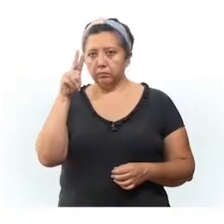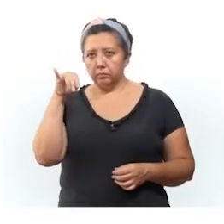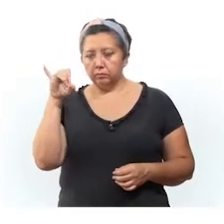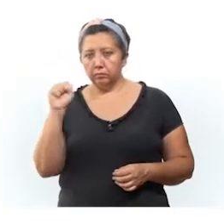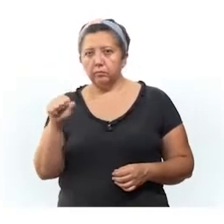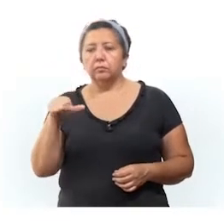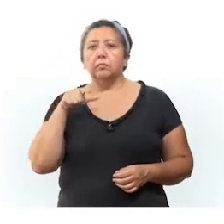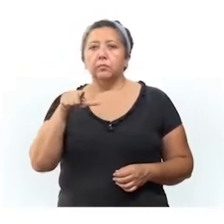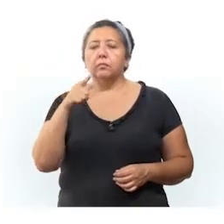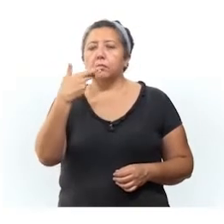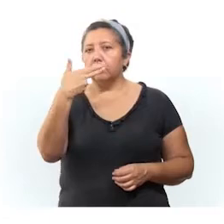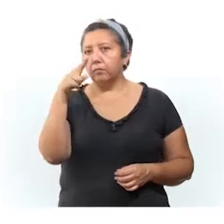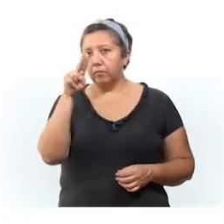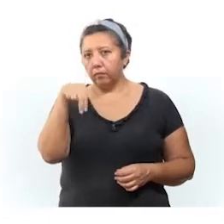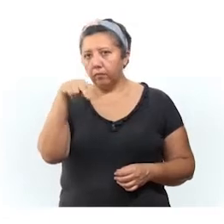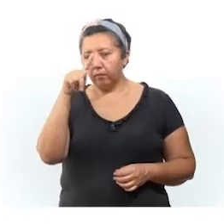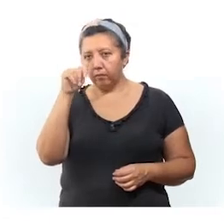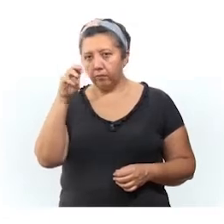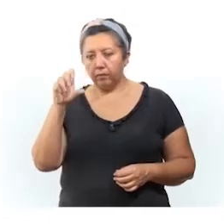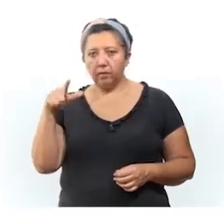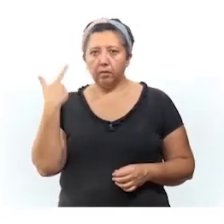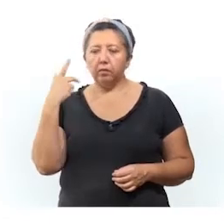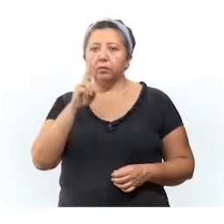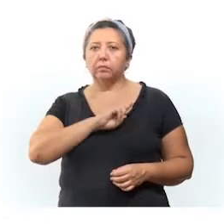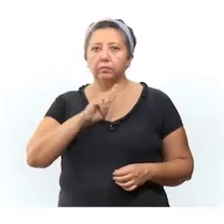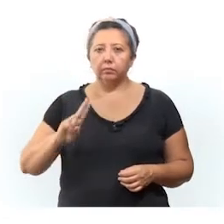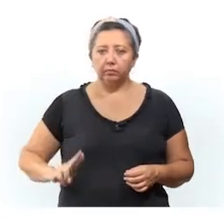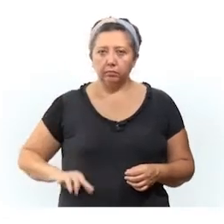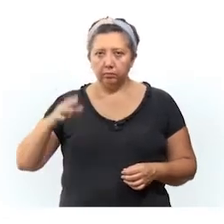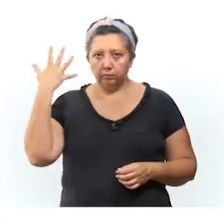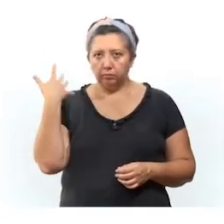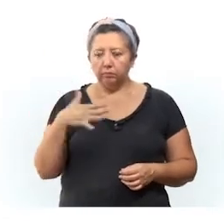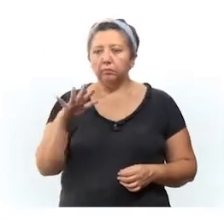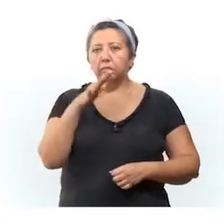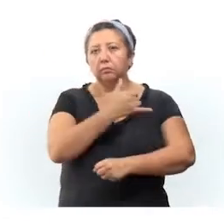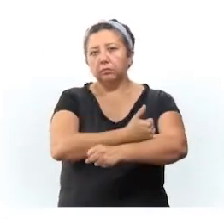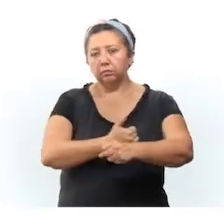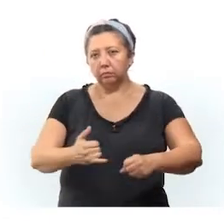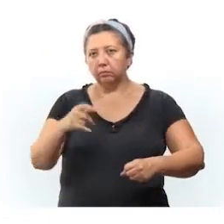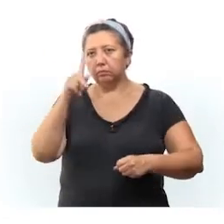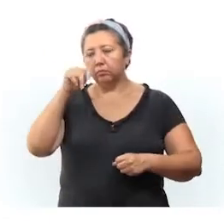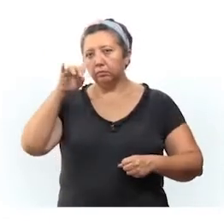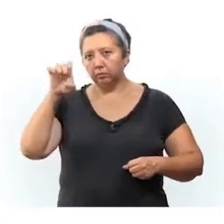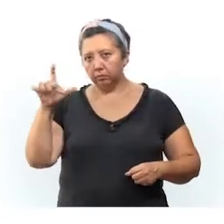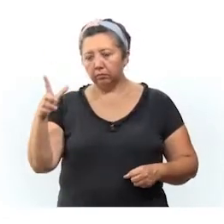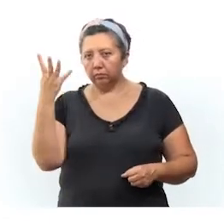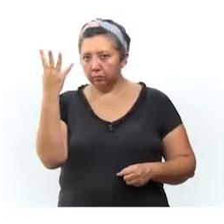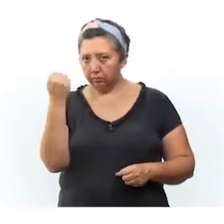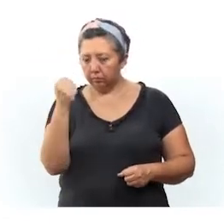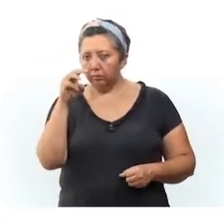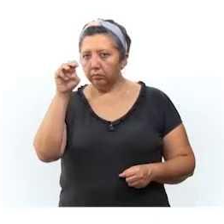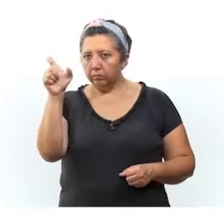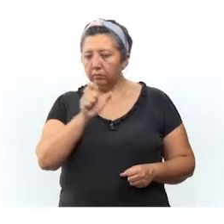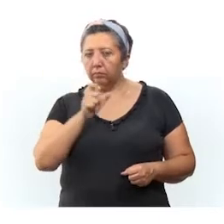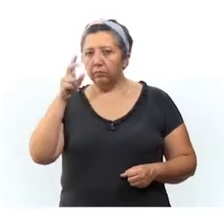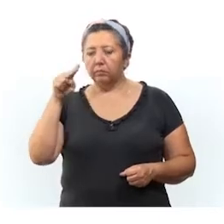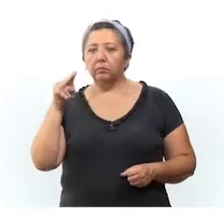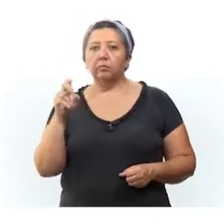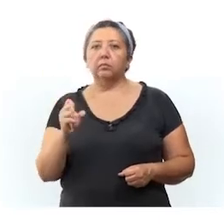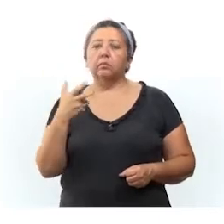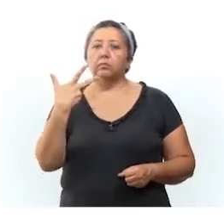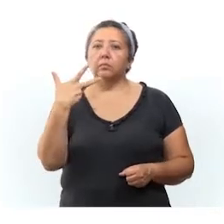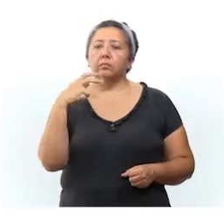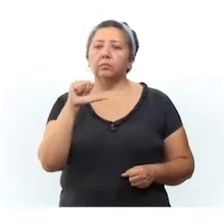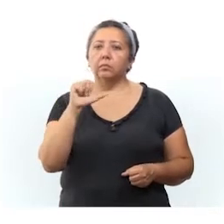Canacín, 17 en Junucmá, 12 en Humán, 10 en Izamal y Ticul, 9 en Maxcanú, 8